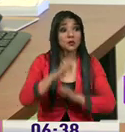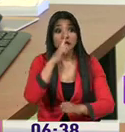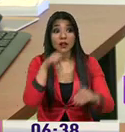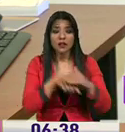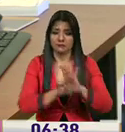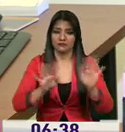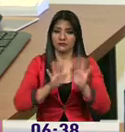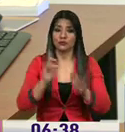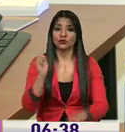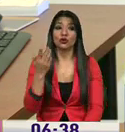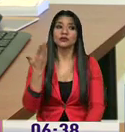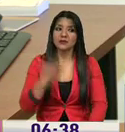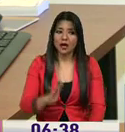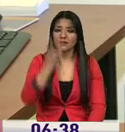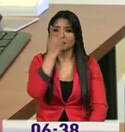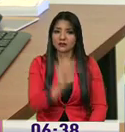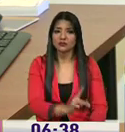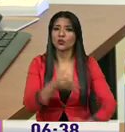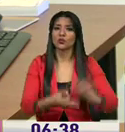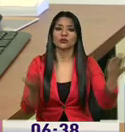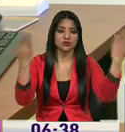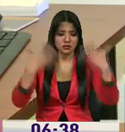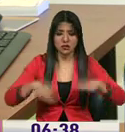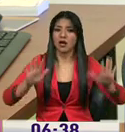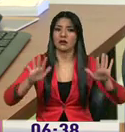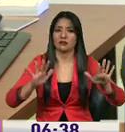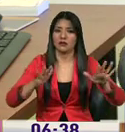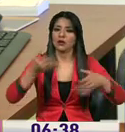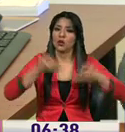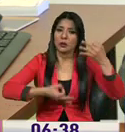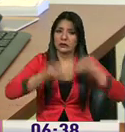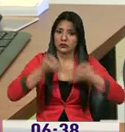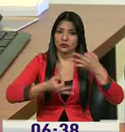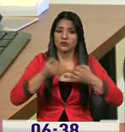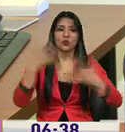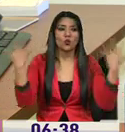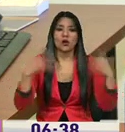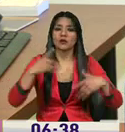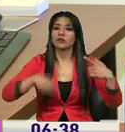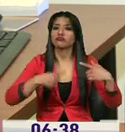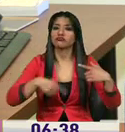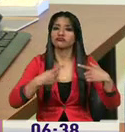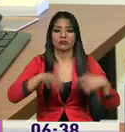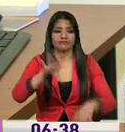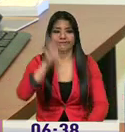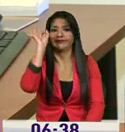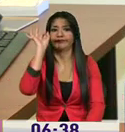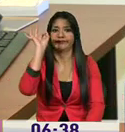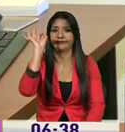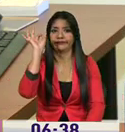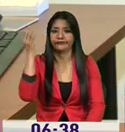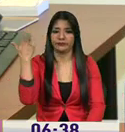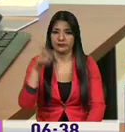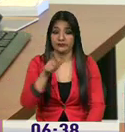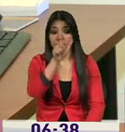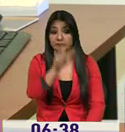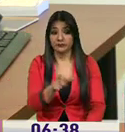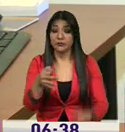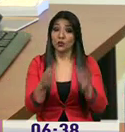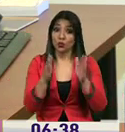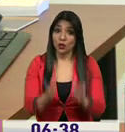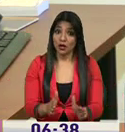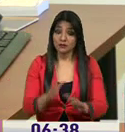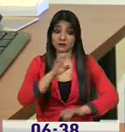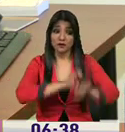que ser sobre sentencias ejecutoriadas, que se las escoja al azar y sobre las cuales los evaluados puedan hacer